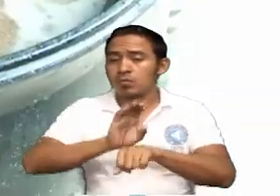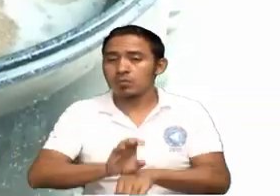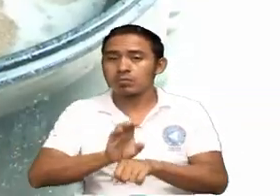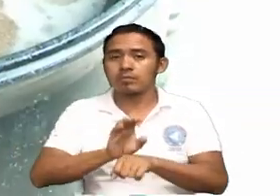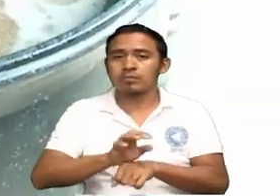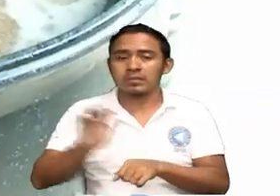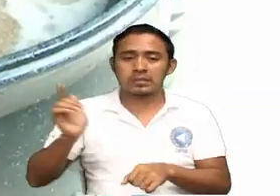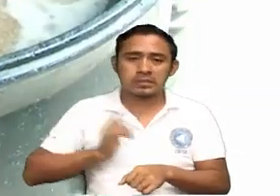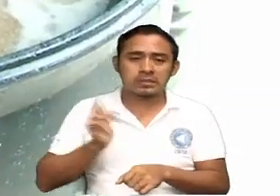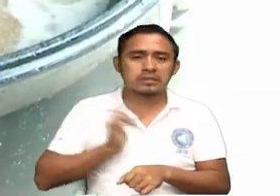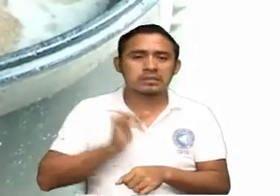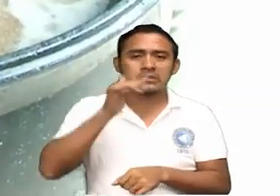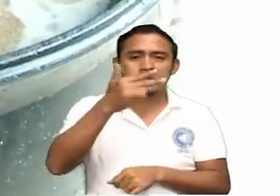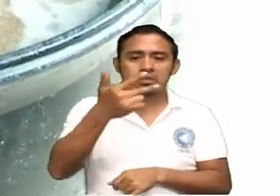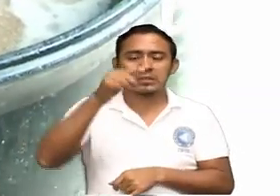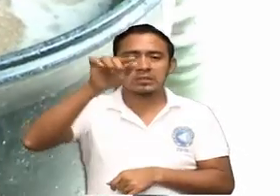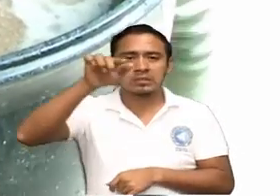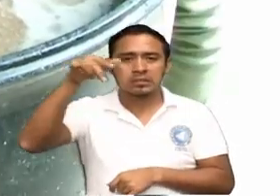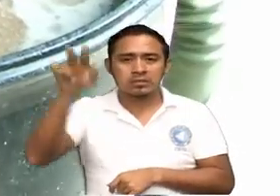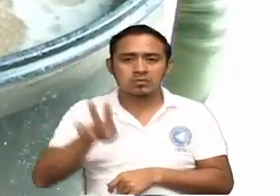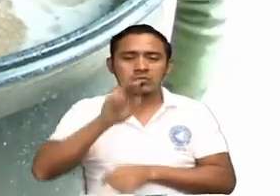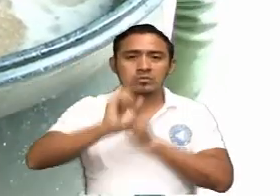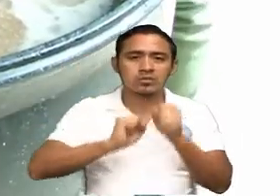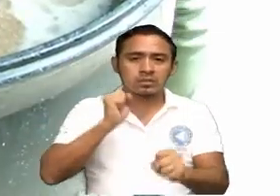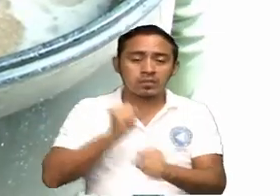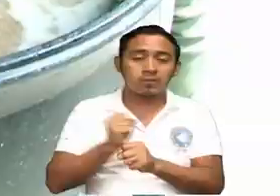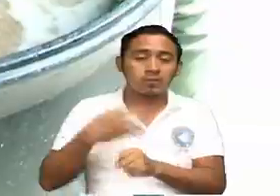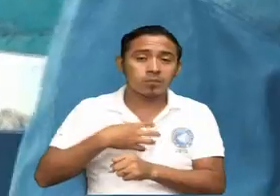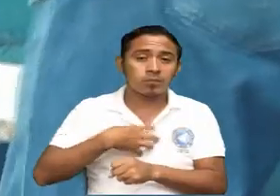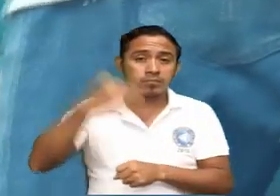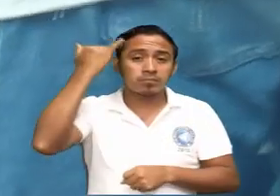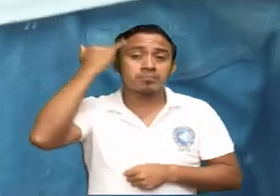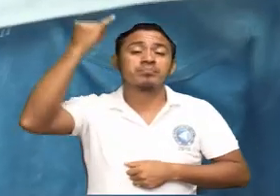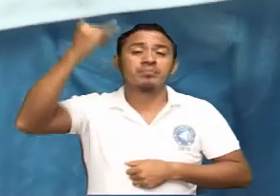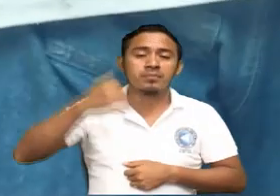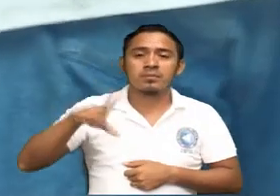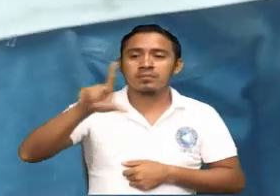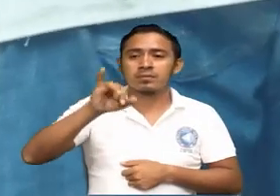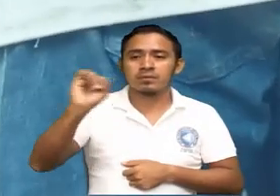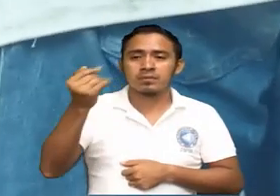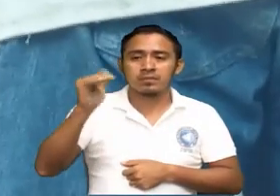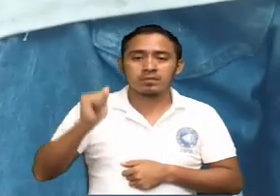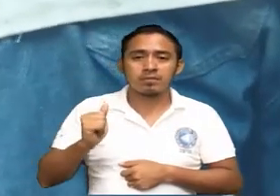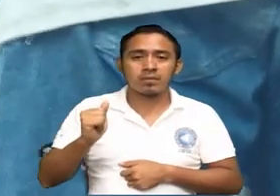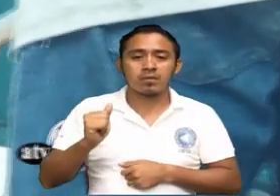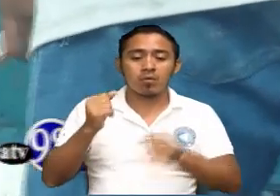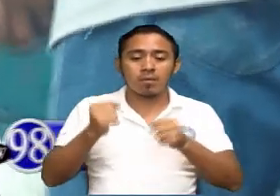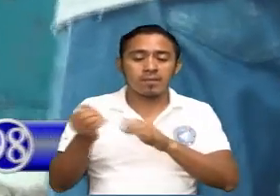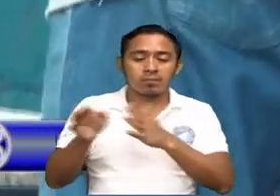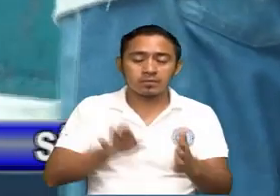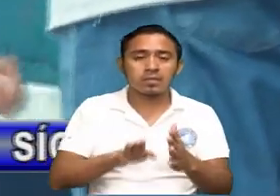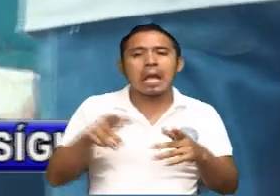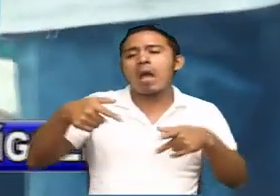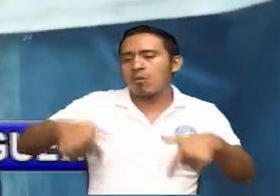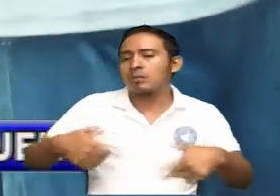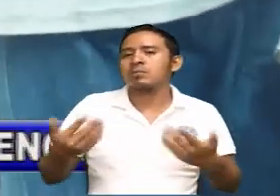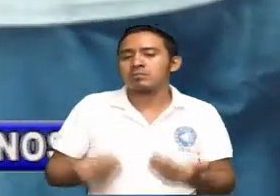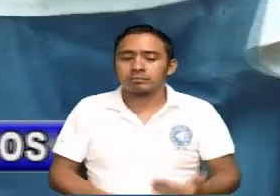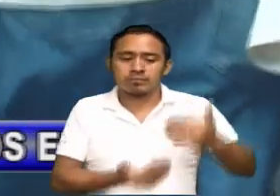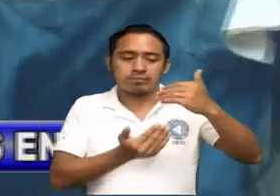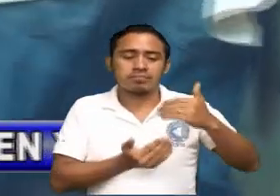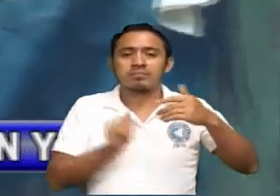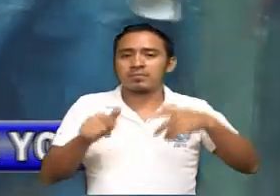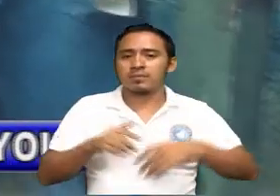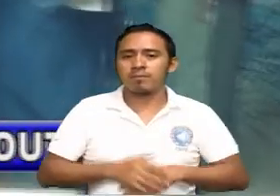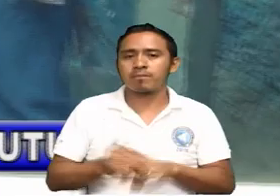cumpliría 82 años de haber sido iniciada por el famoso Lisímaco Chávez. Ahora es continuada por sus nietos. A esta